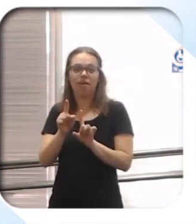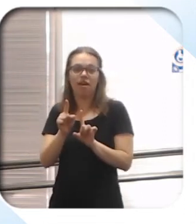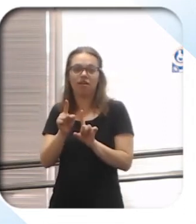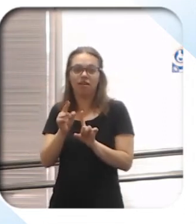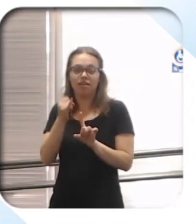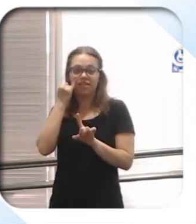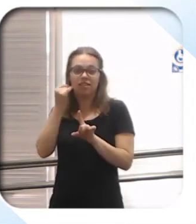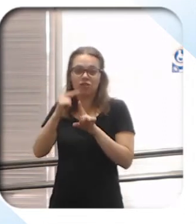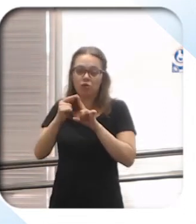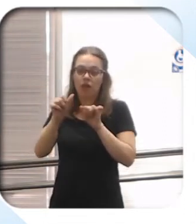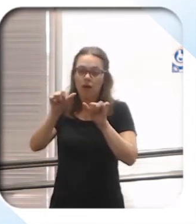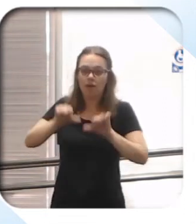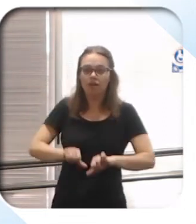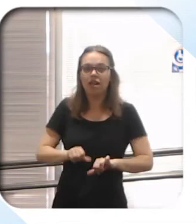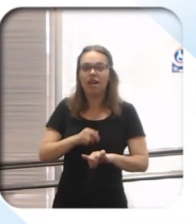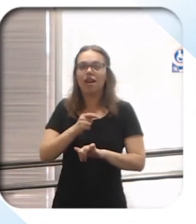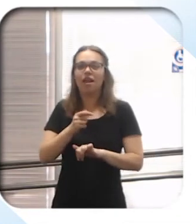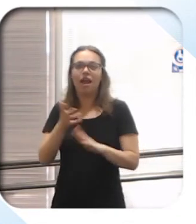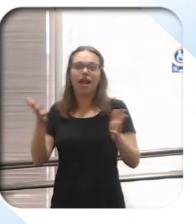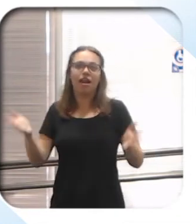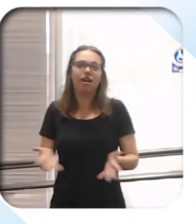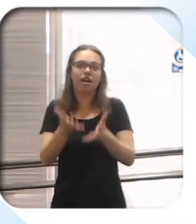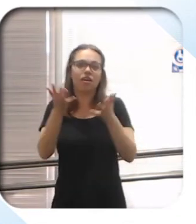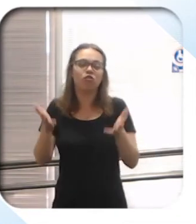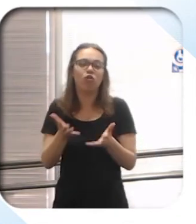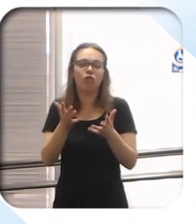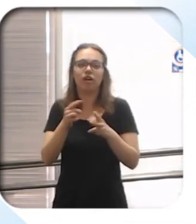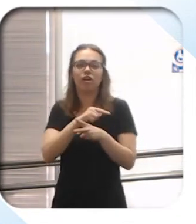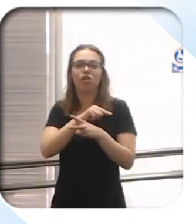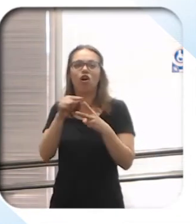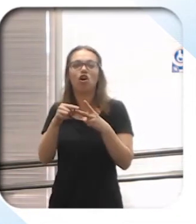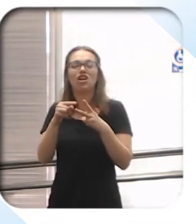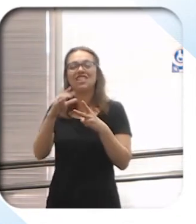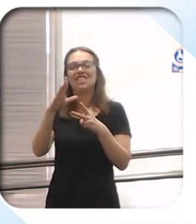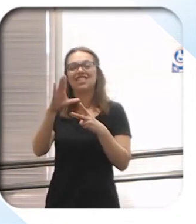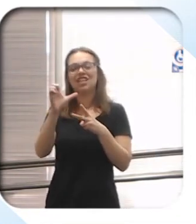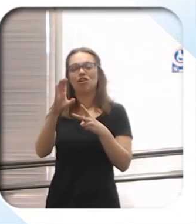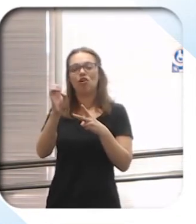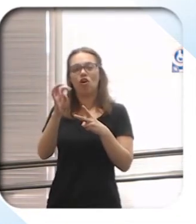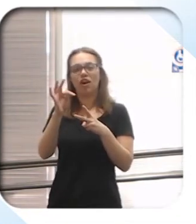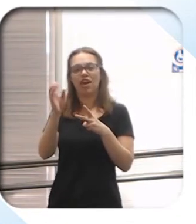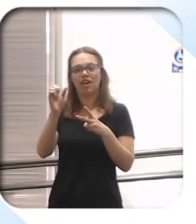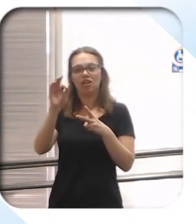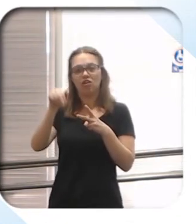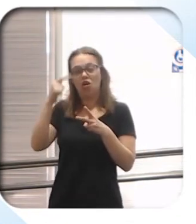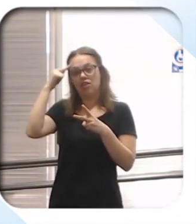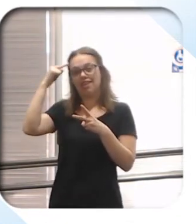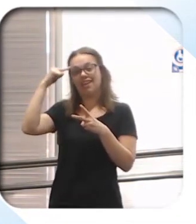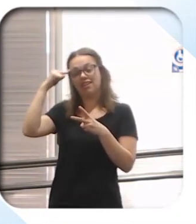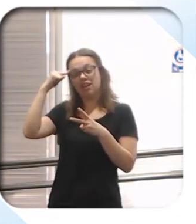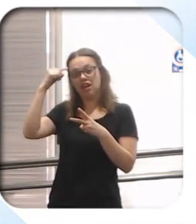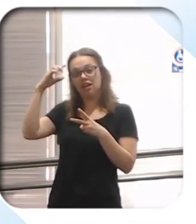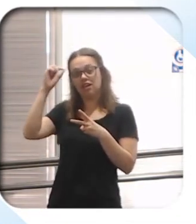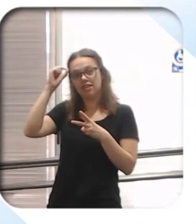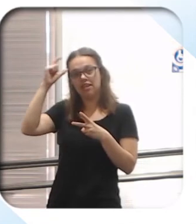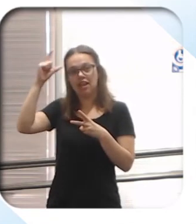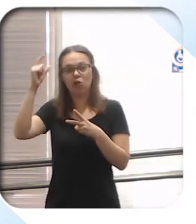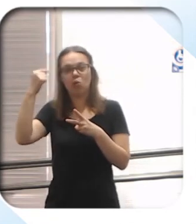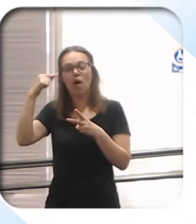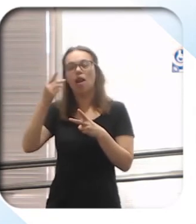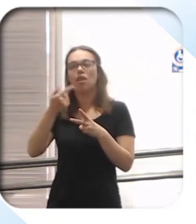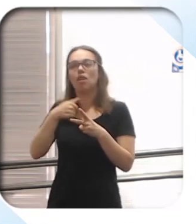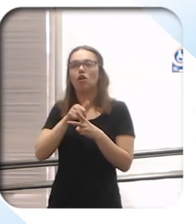sabemos. El estímulo puede ser psicógeno o reflexógeno, psicógeno de lo intelectual, ¿verdad? Lo que